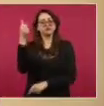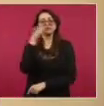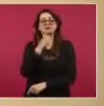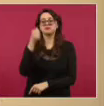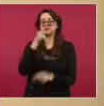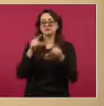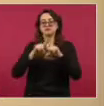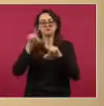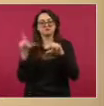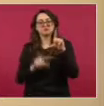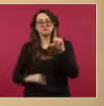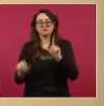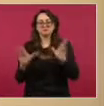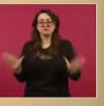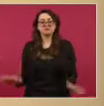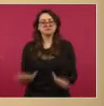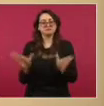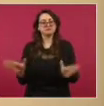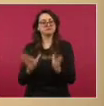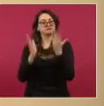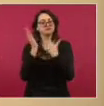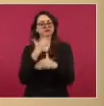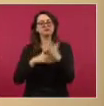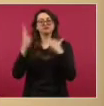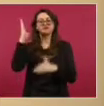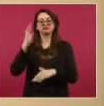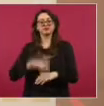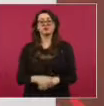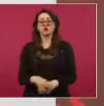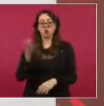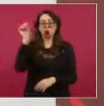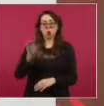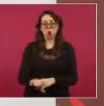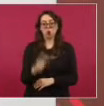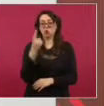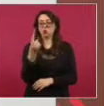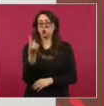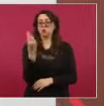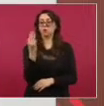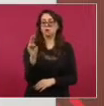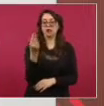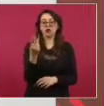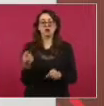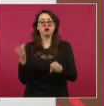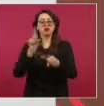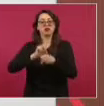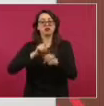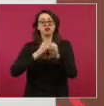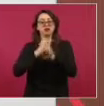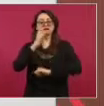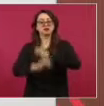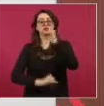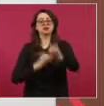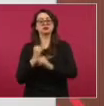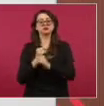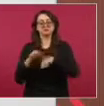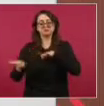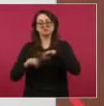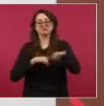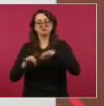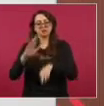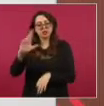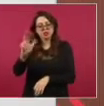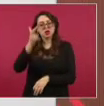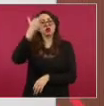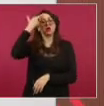nación mexicana. En este 1 de mayo, Día Internacional del Trabajo, saludamos a los mártires de